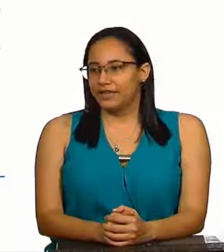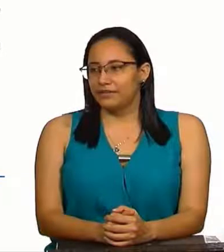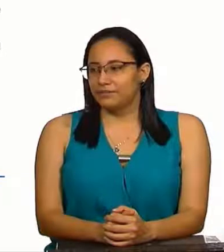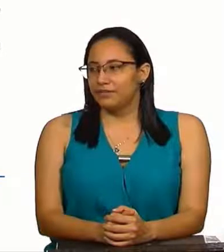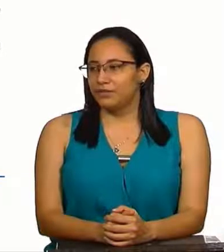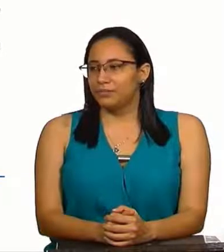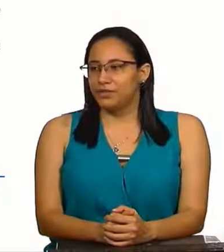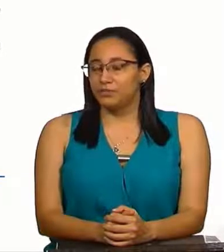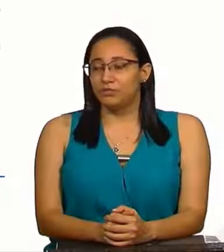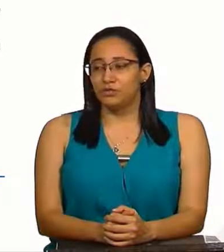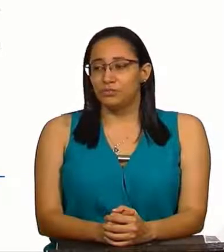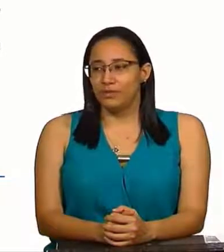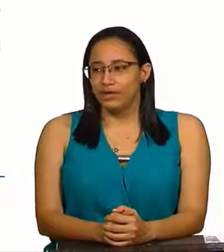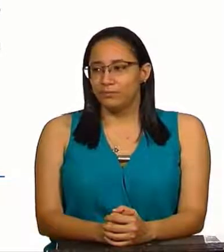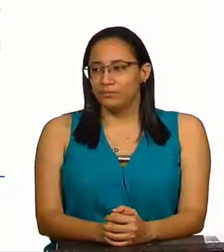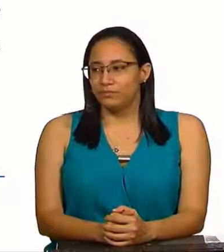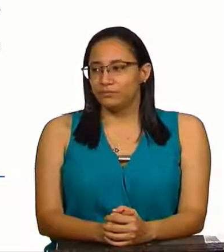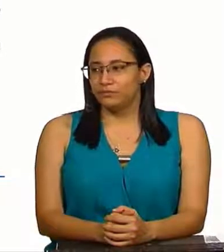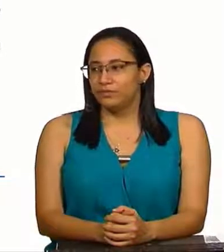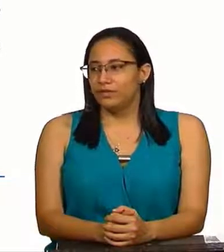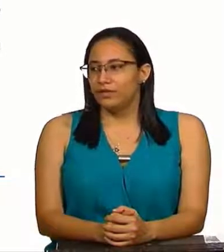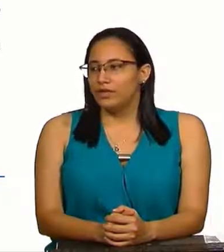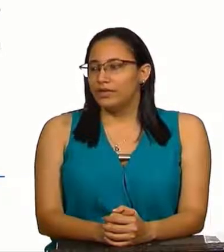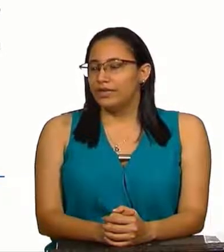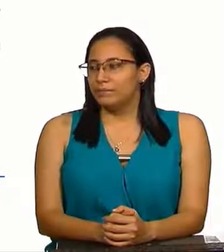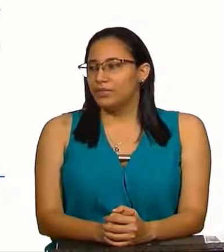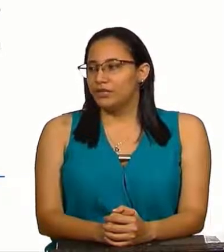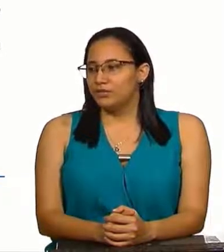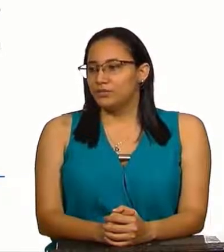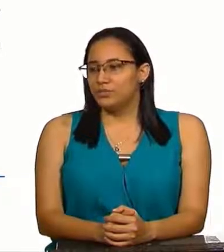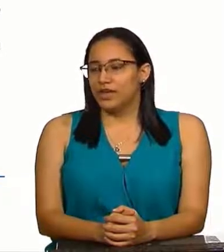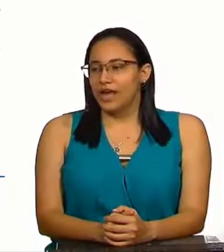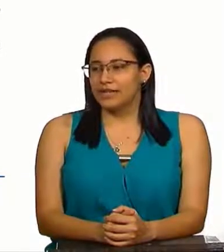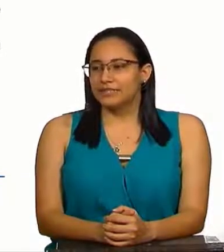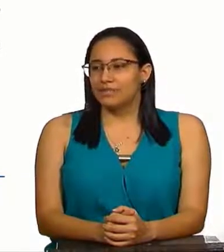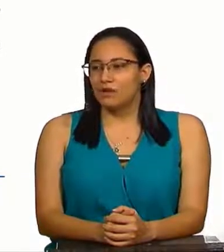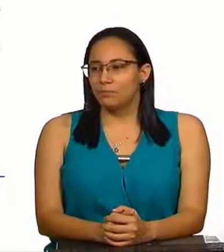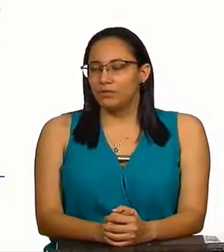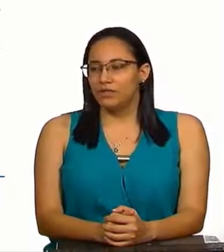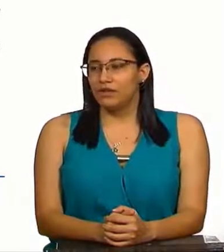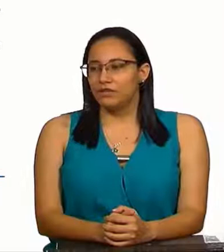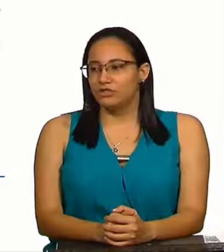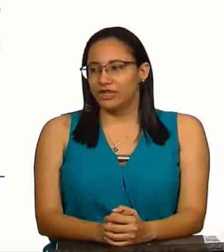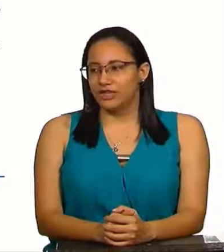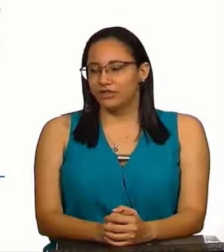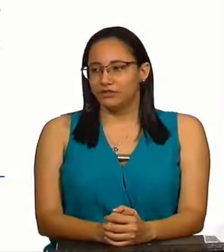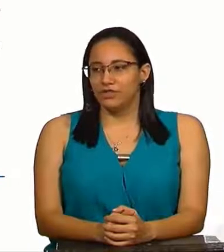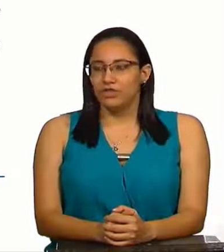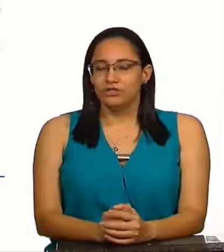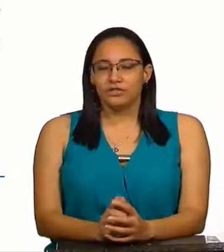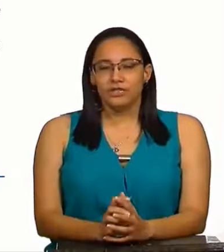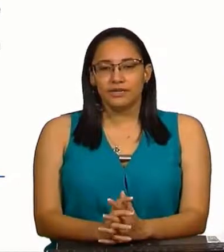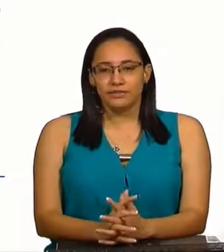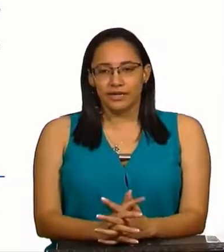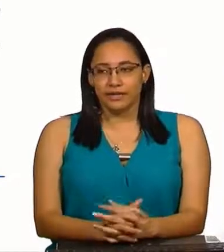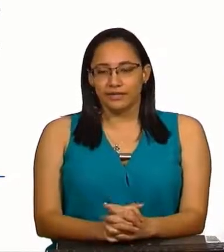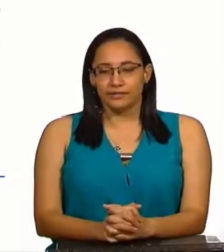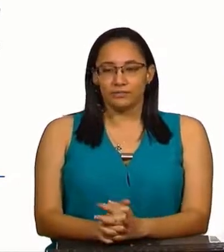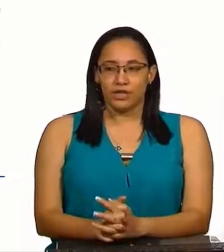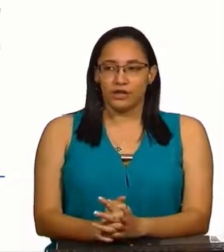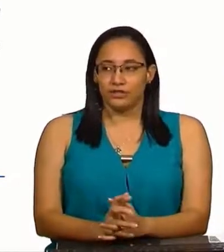of can, the verb to be able can be used, which has complete conjugation. Si